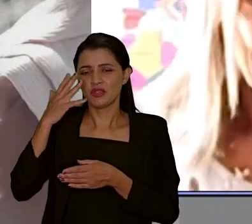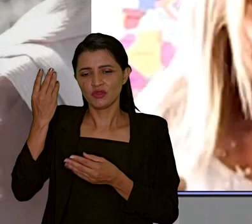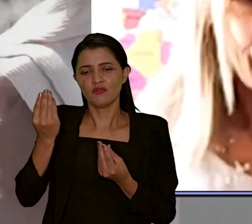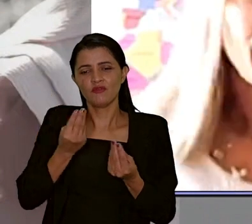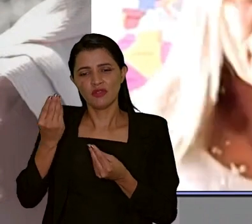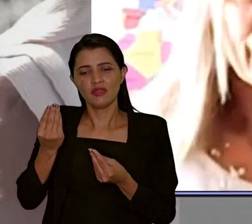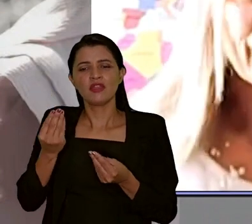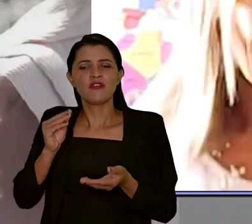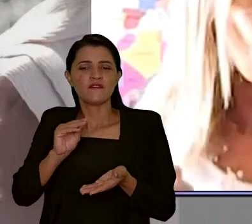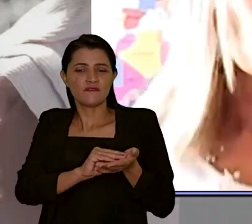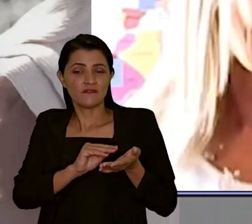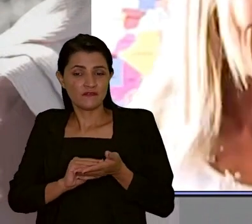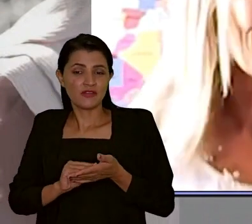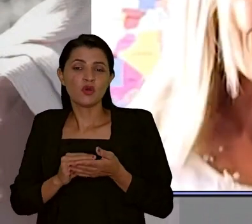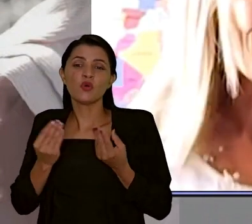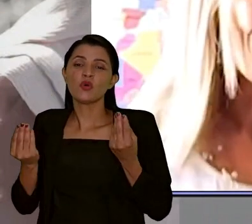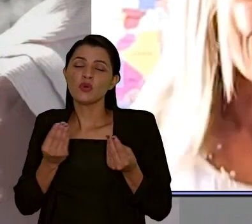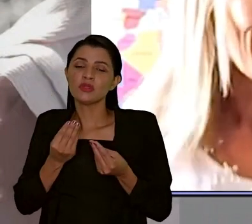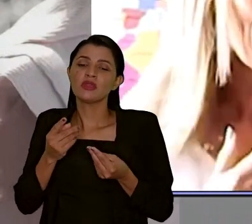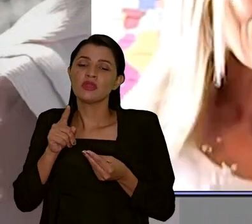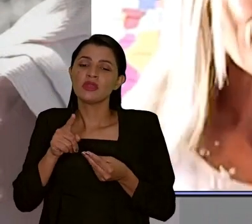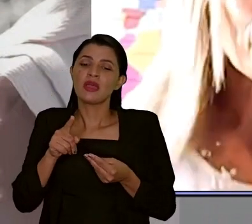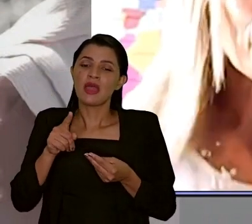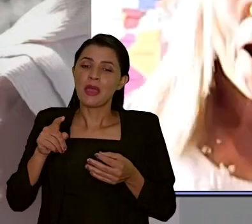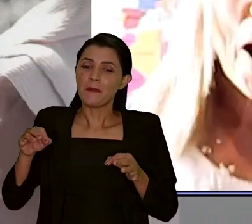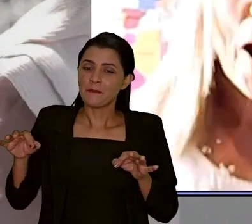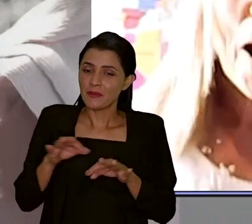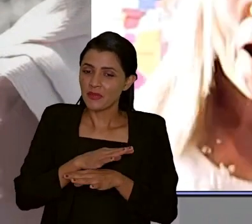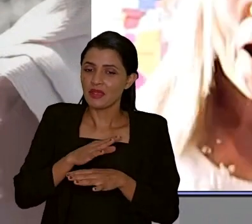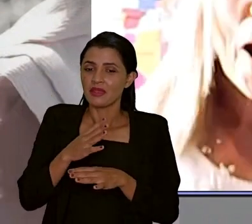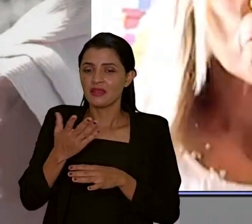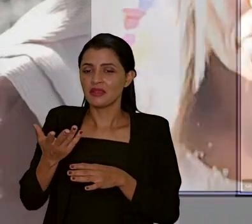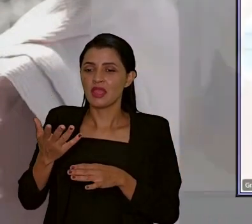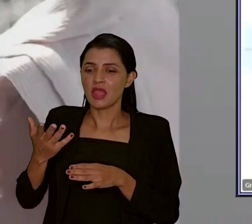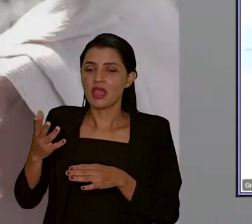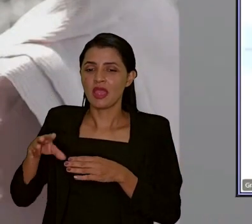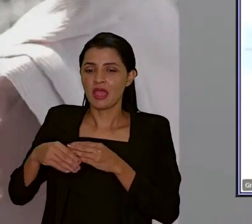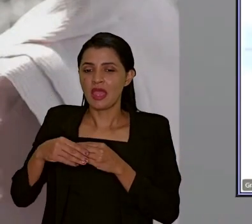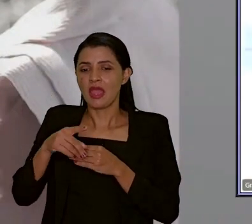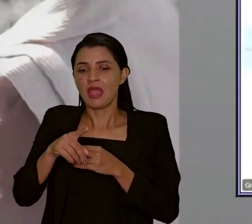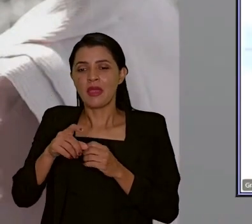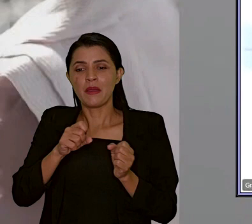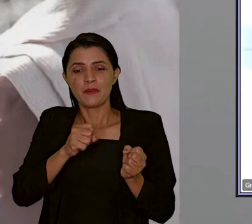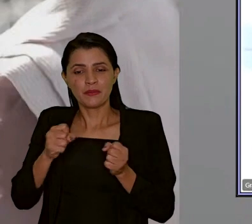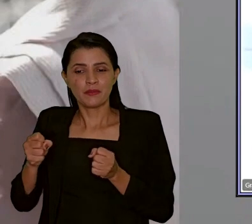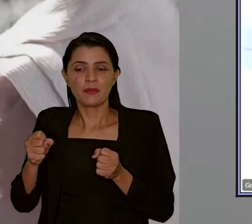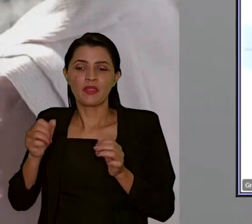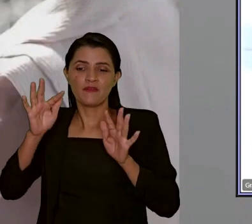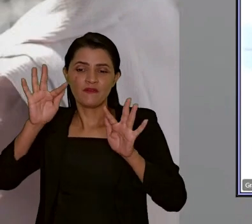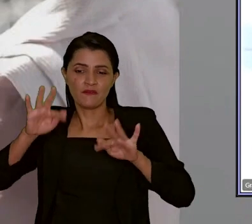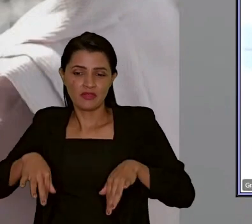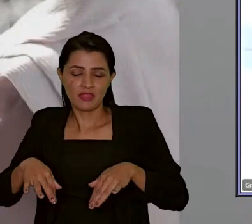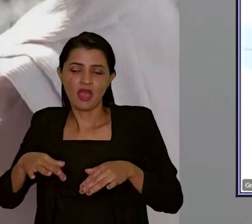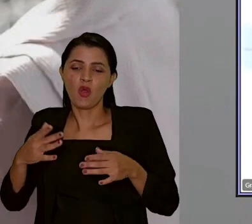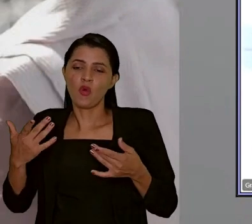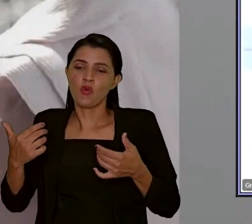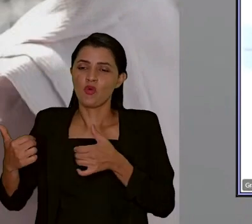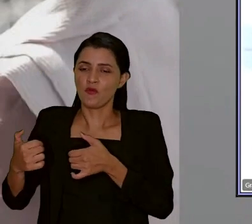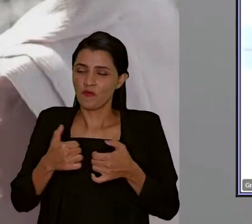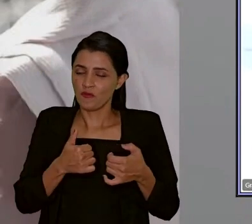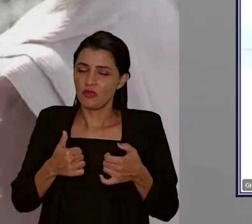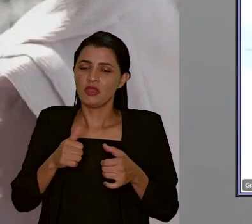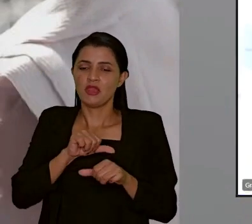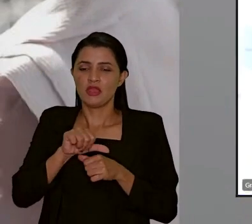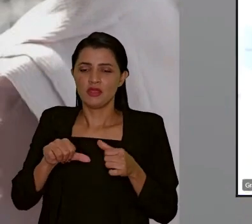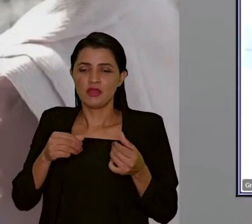juez que verdaderamente actúe como tal, desde el principio al final, como verdadero director del proceso. Muchas